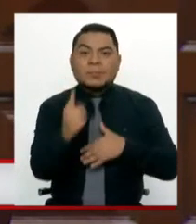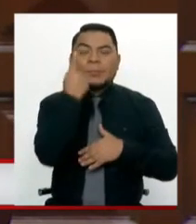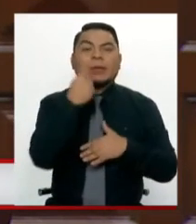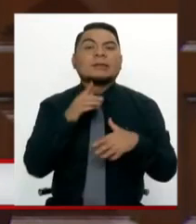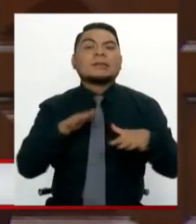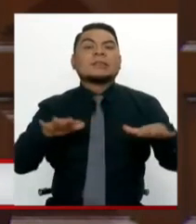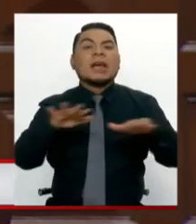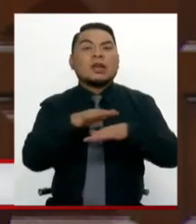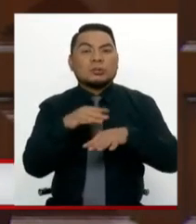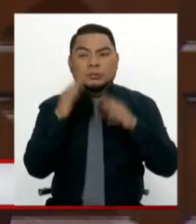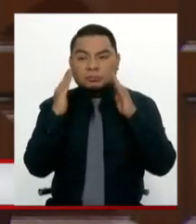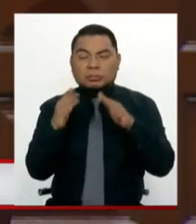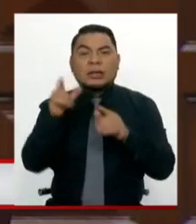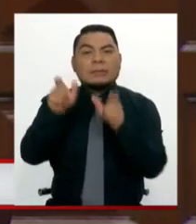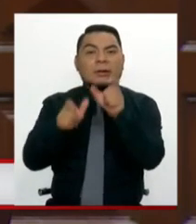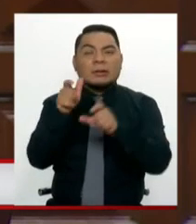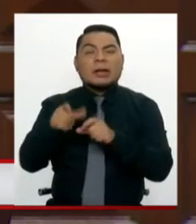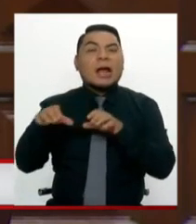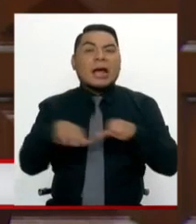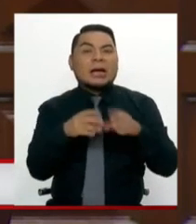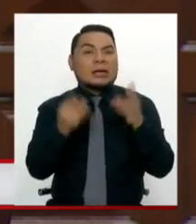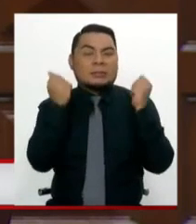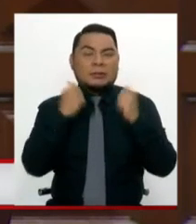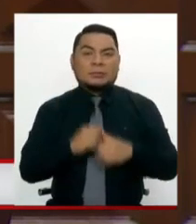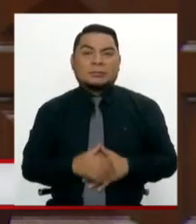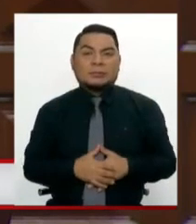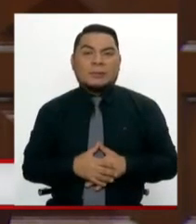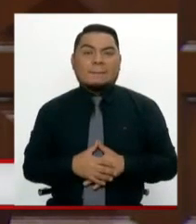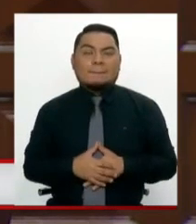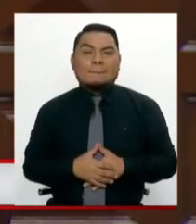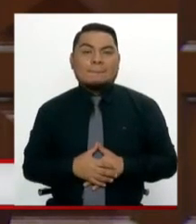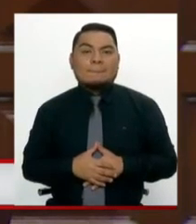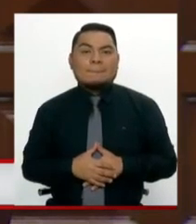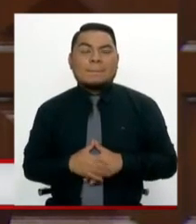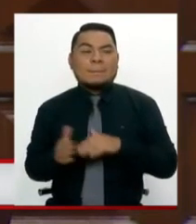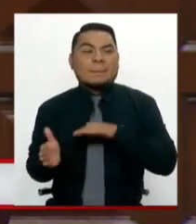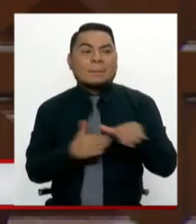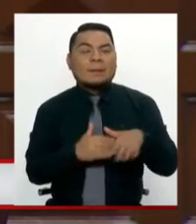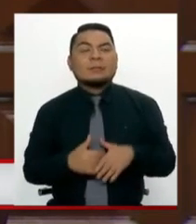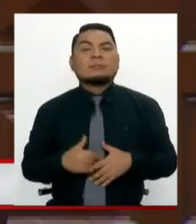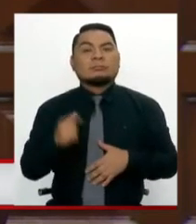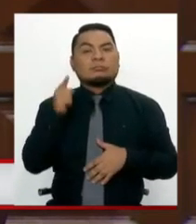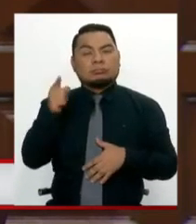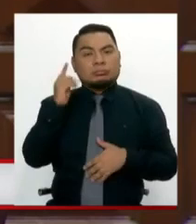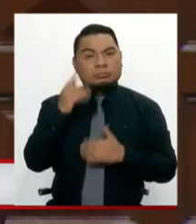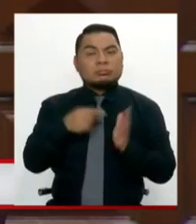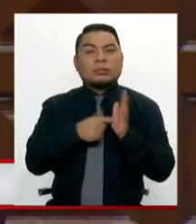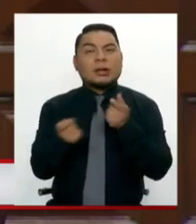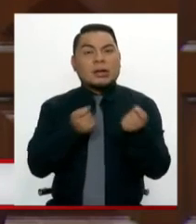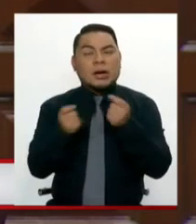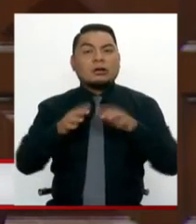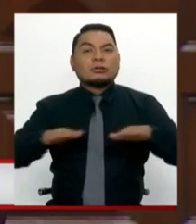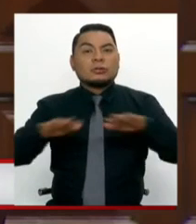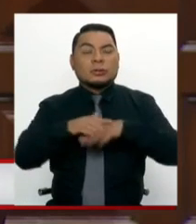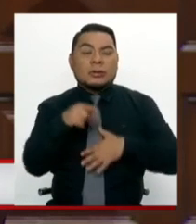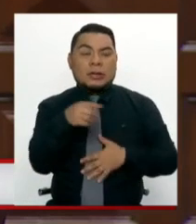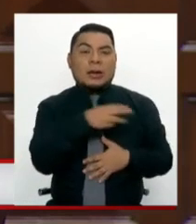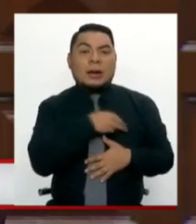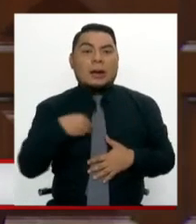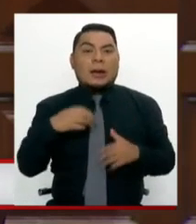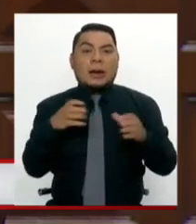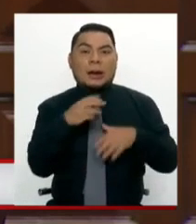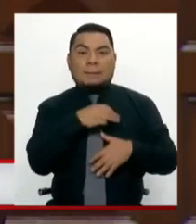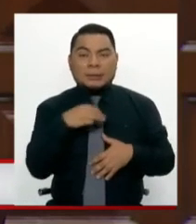prioridades territoriales mediante acciones inmediatas. Ordenamiento territorial. La PCM y los gobiernos